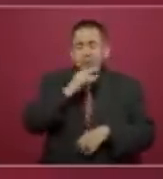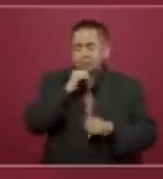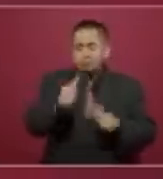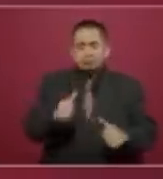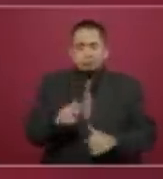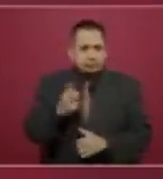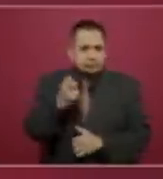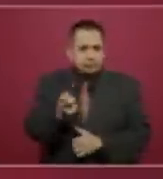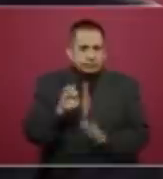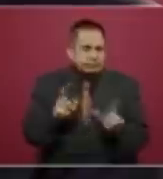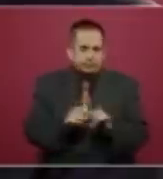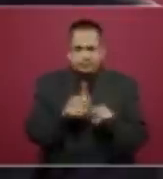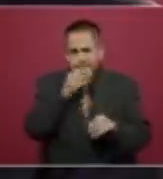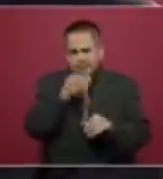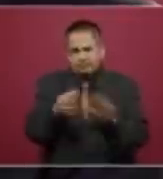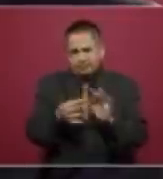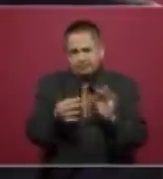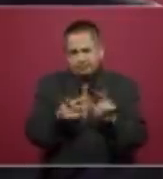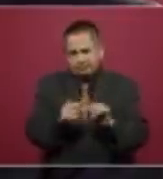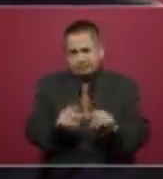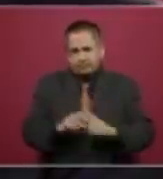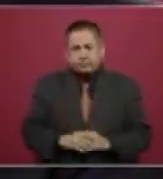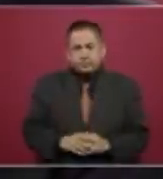Eso es todo.